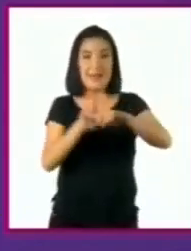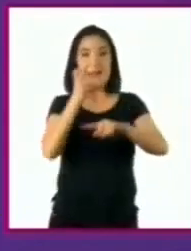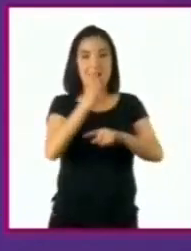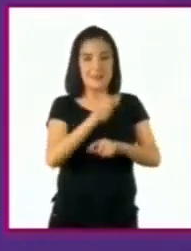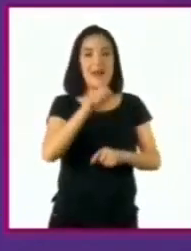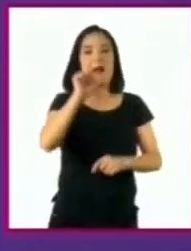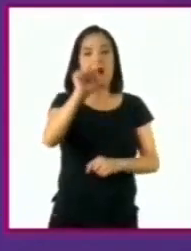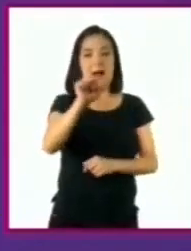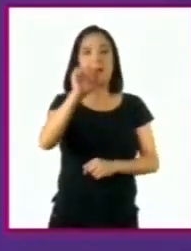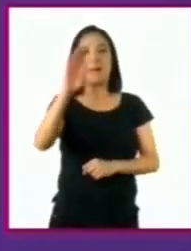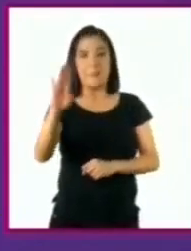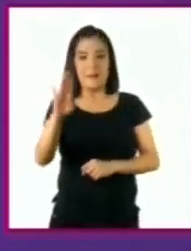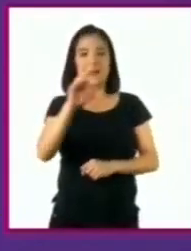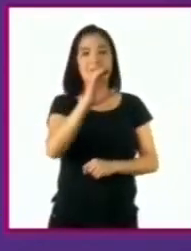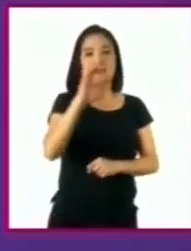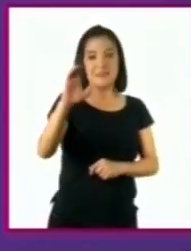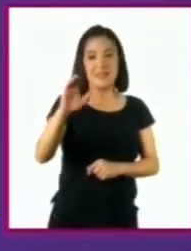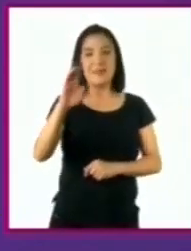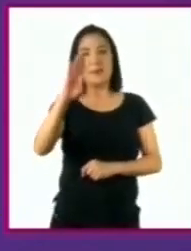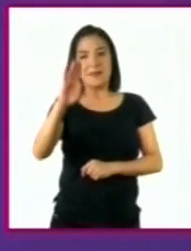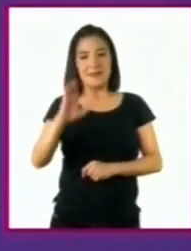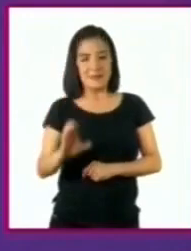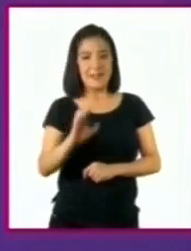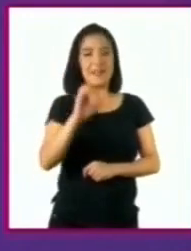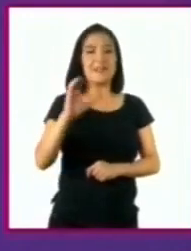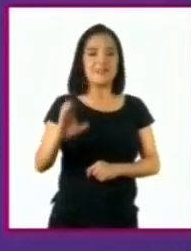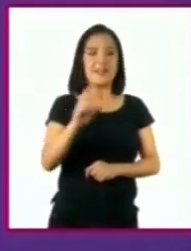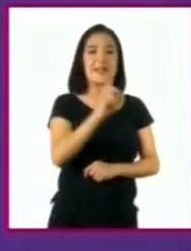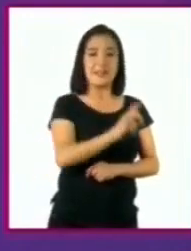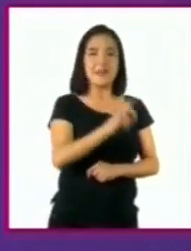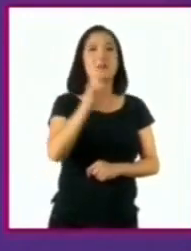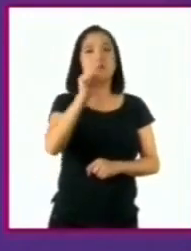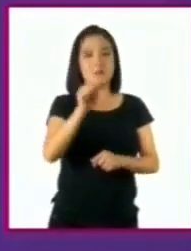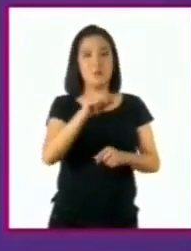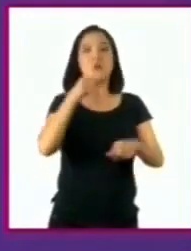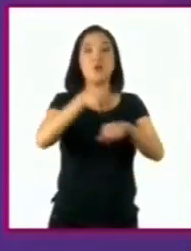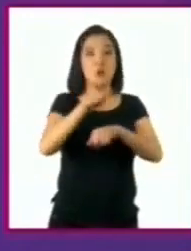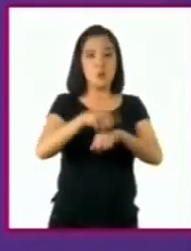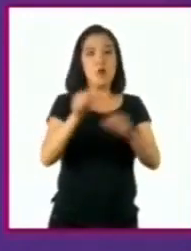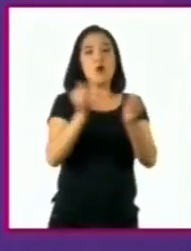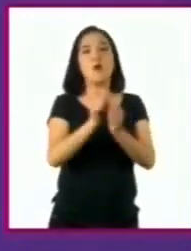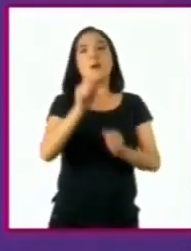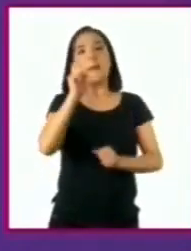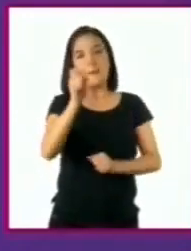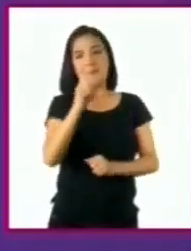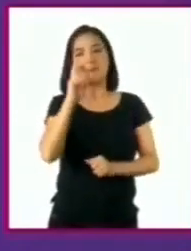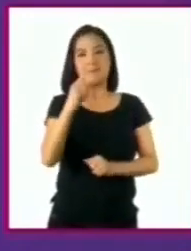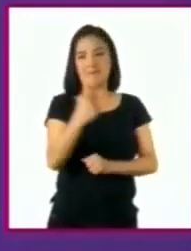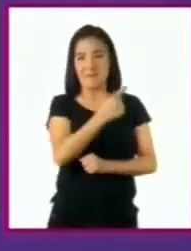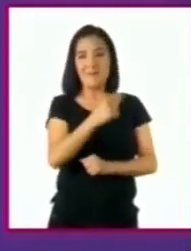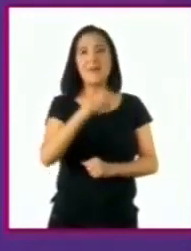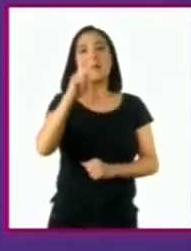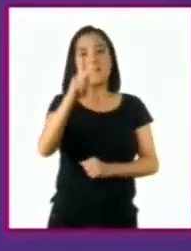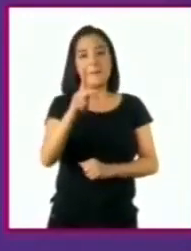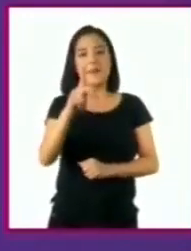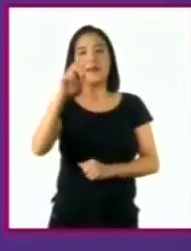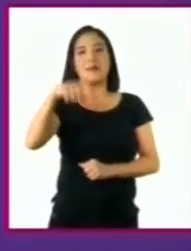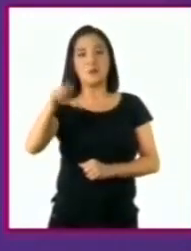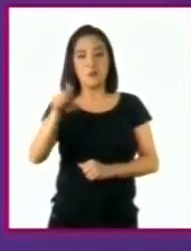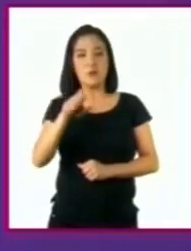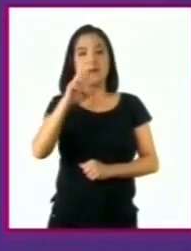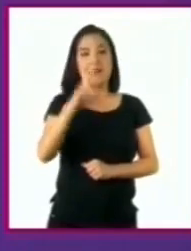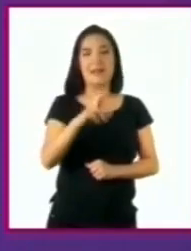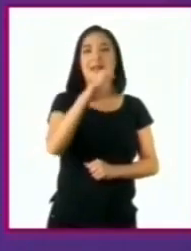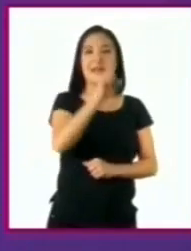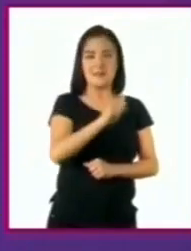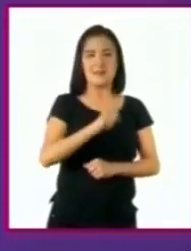DA del cuadrilátero y denótenlos con T, Q, R y S respectivamente.